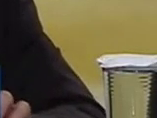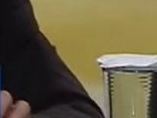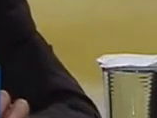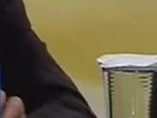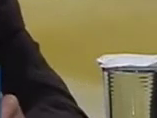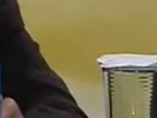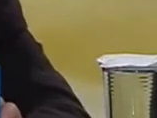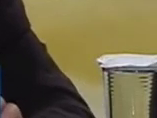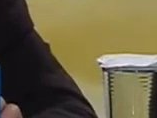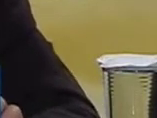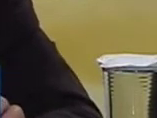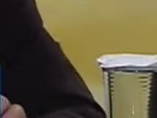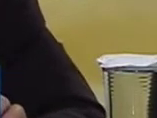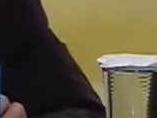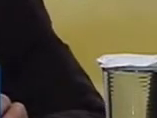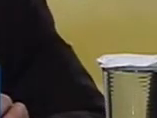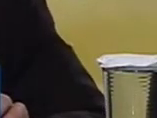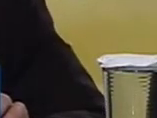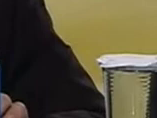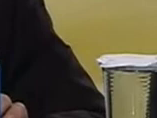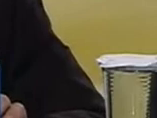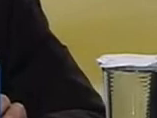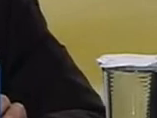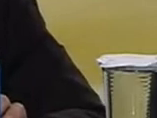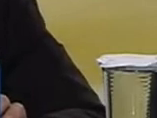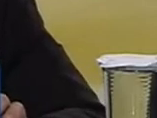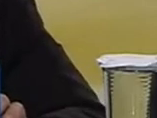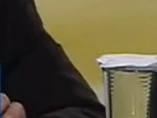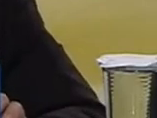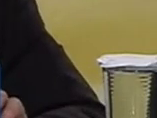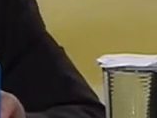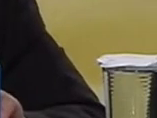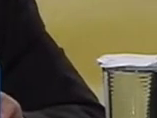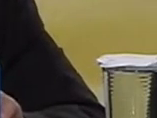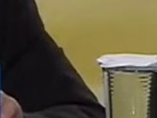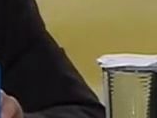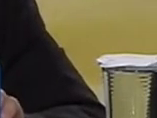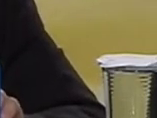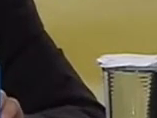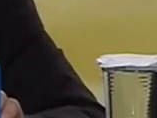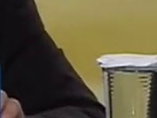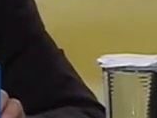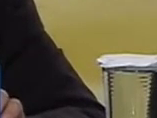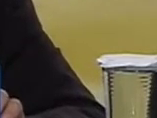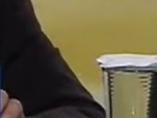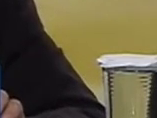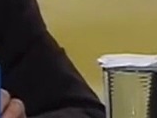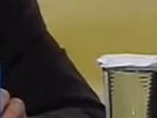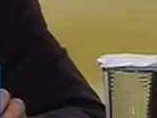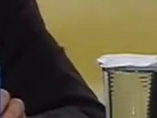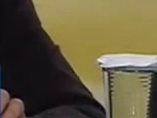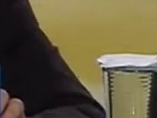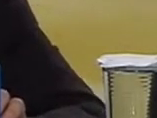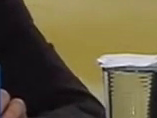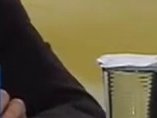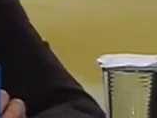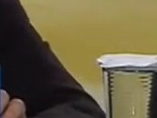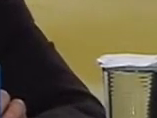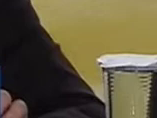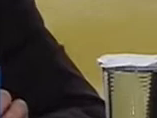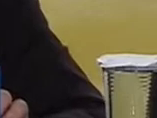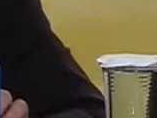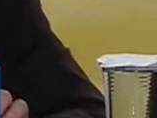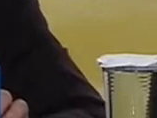25 hasta el 47 que es el final de este capítulo muy bonito Por cierto